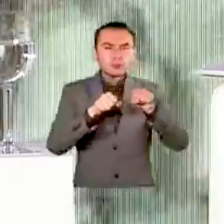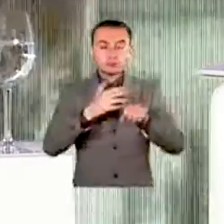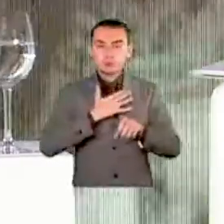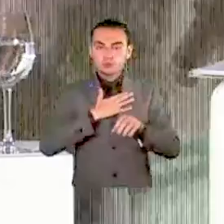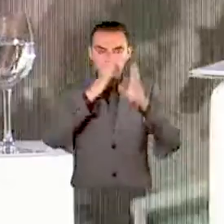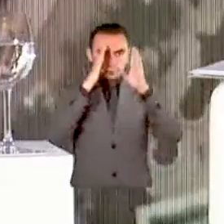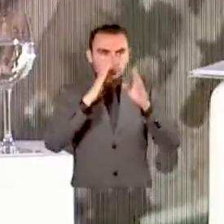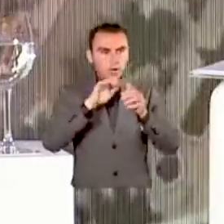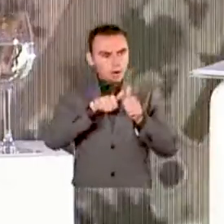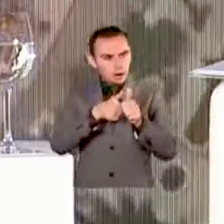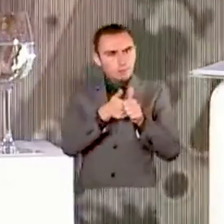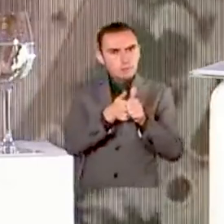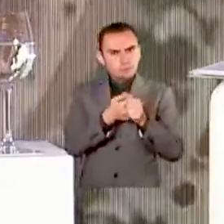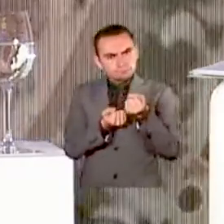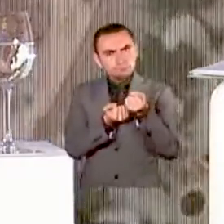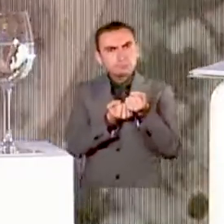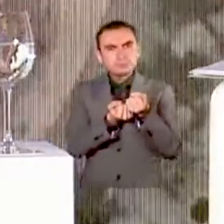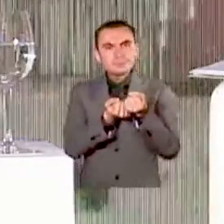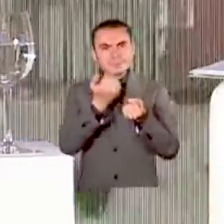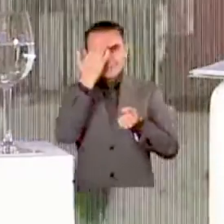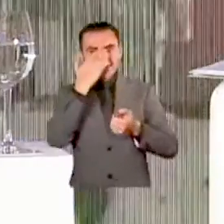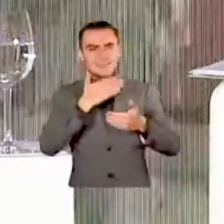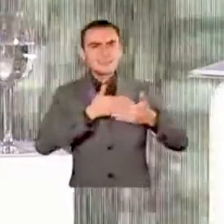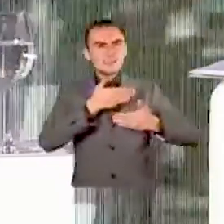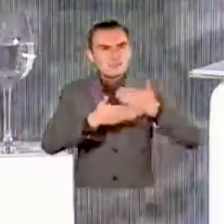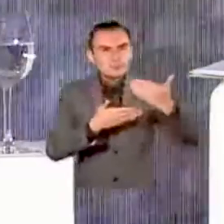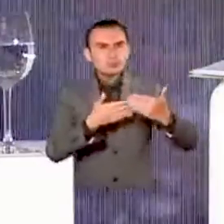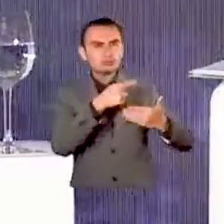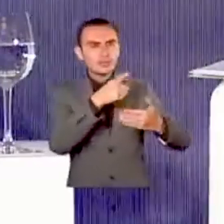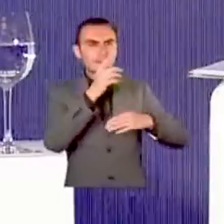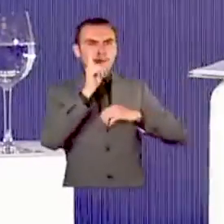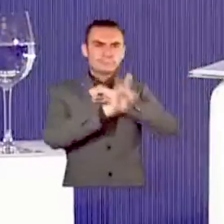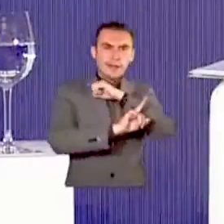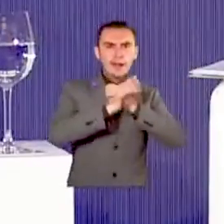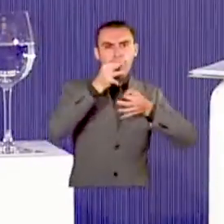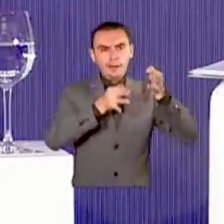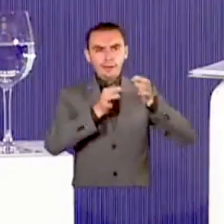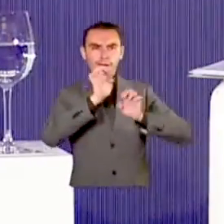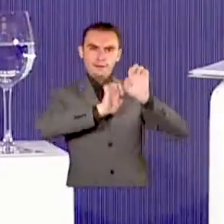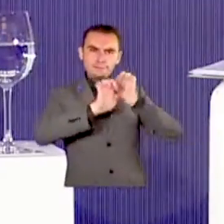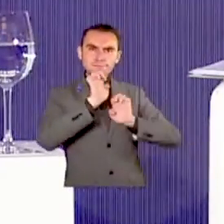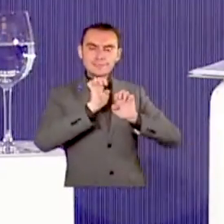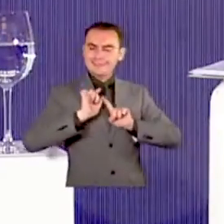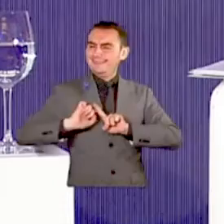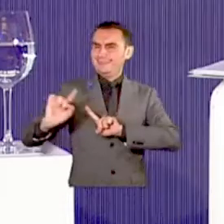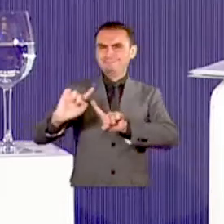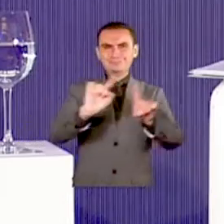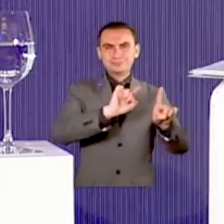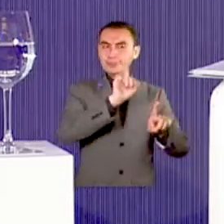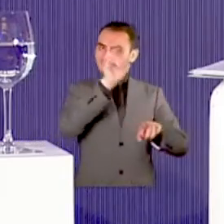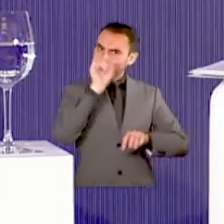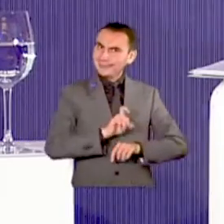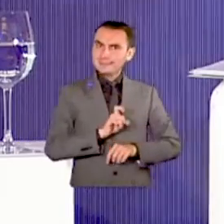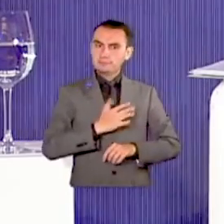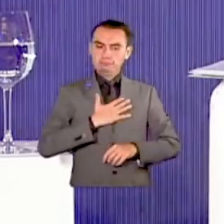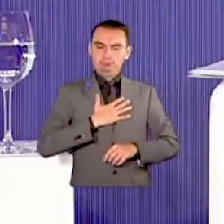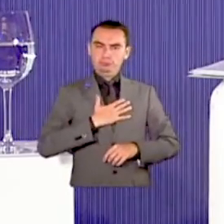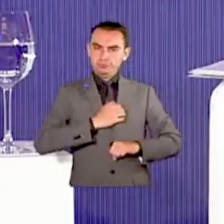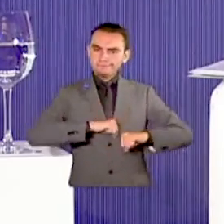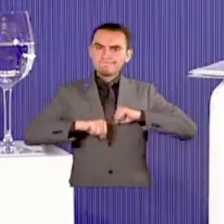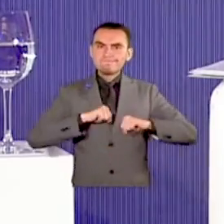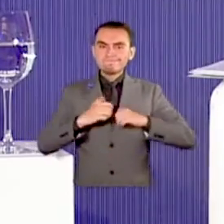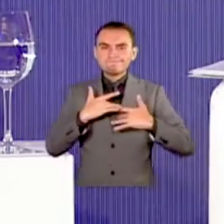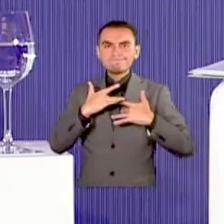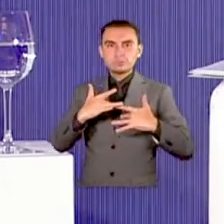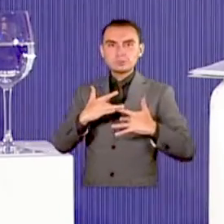pendientes de asesorarlos, apoyarlos en los trámites disciplinarios, en el manejo preventivo, en todo lo que se requiere, porque es necesaria